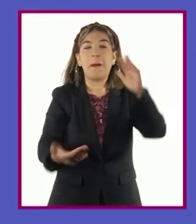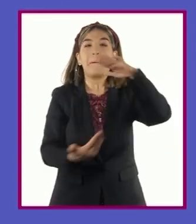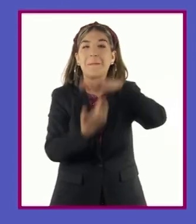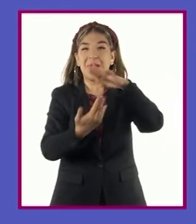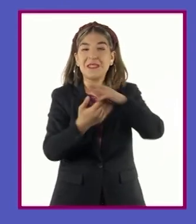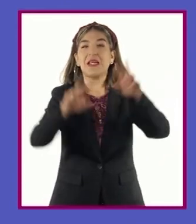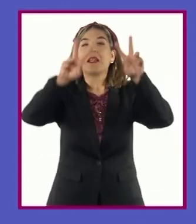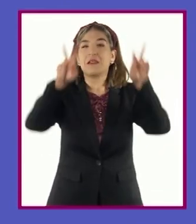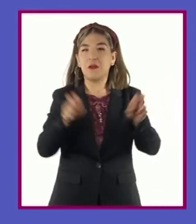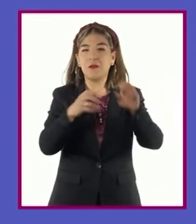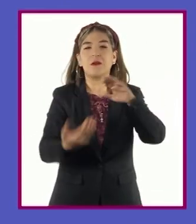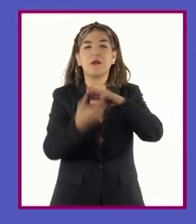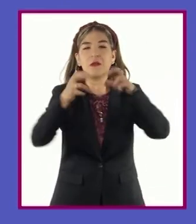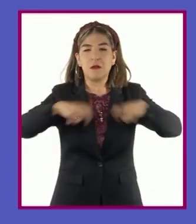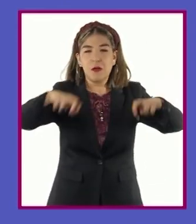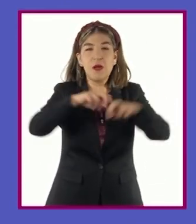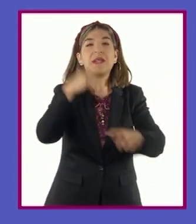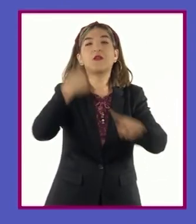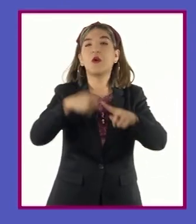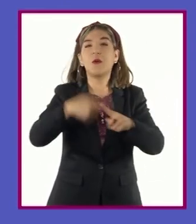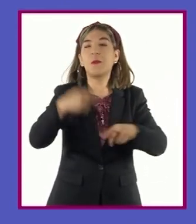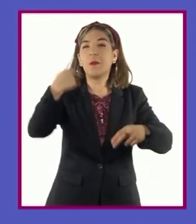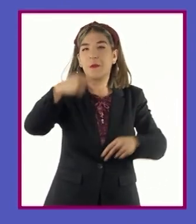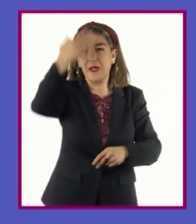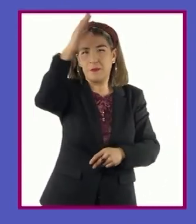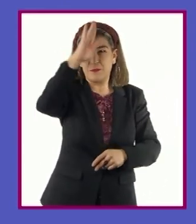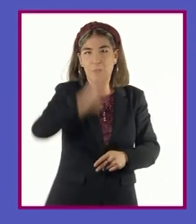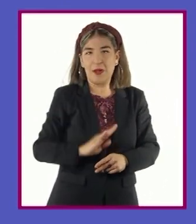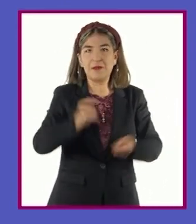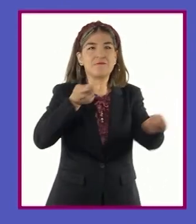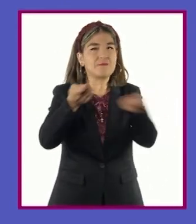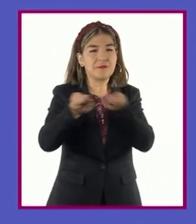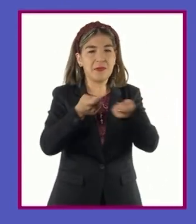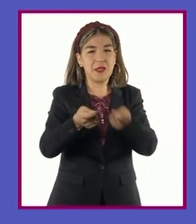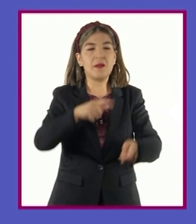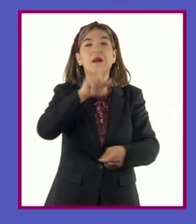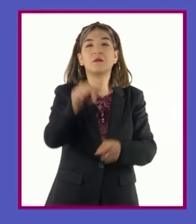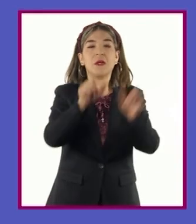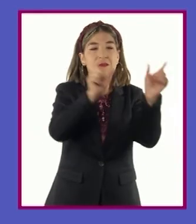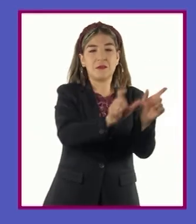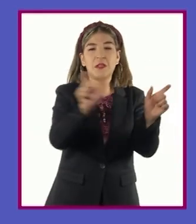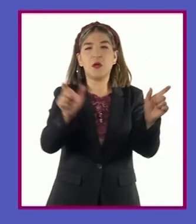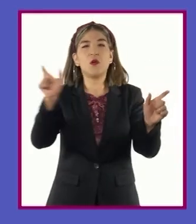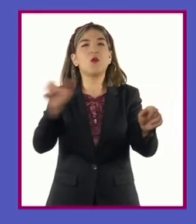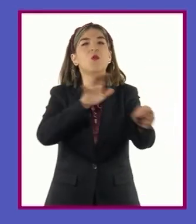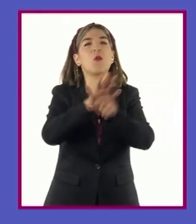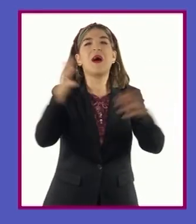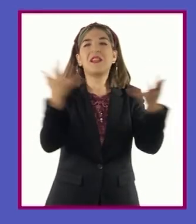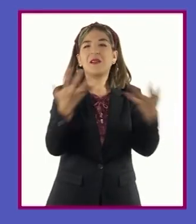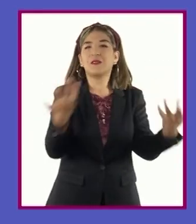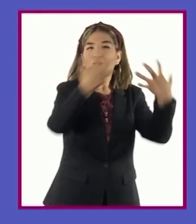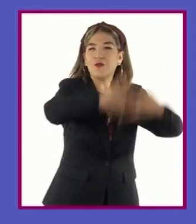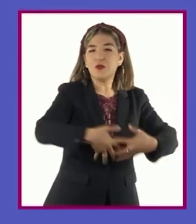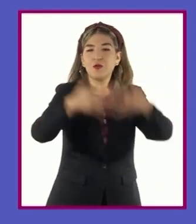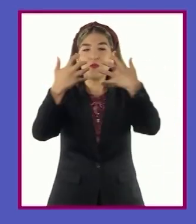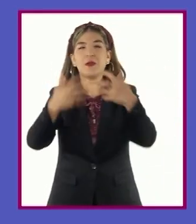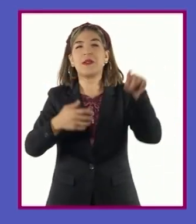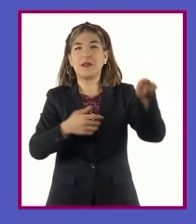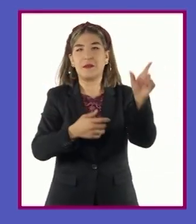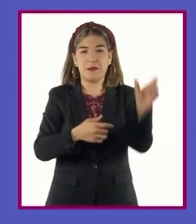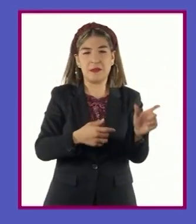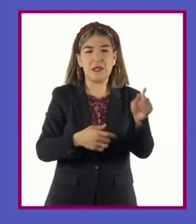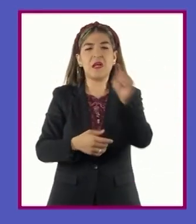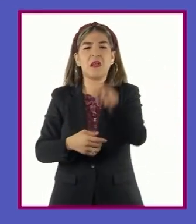la o del moderador. En el primer recuadro anoten todas las funciones que realizó. En el segundo, las que